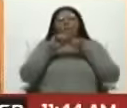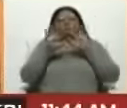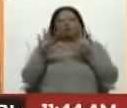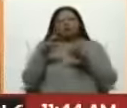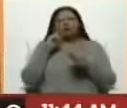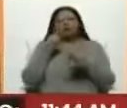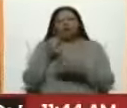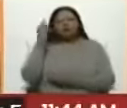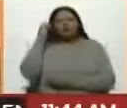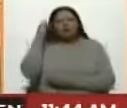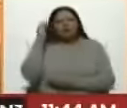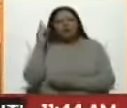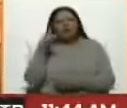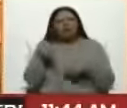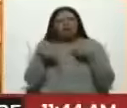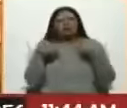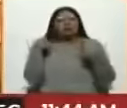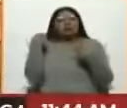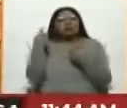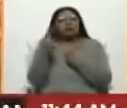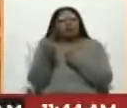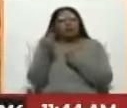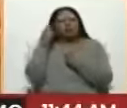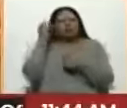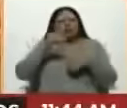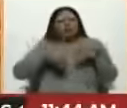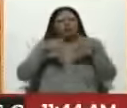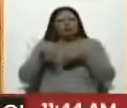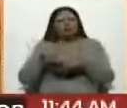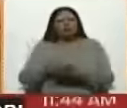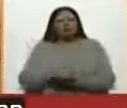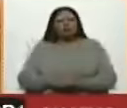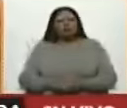Pedro se entera que está en mi 1x10 el día de la elección.